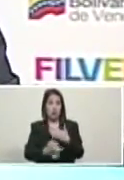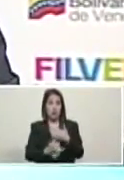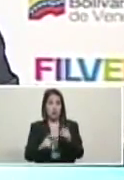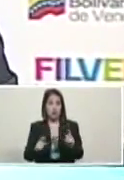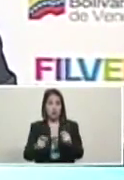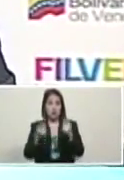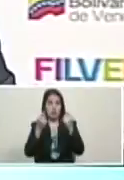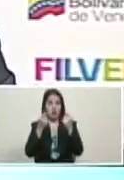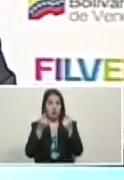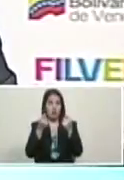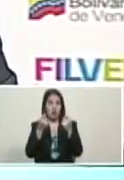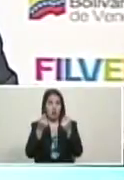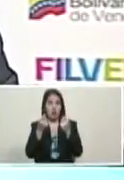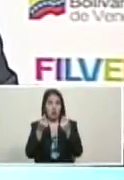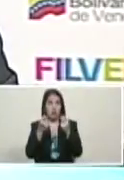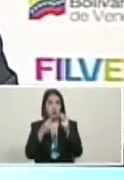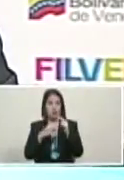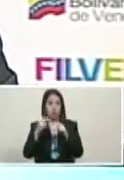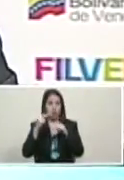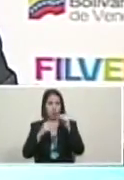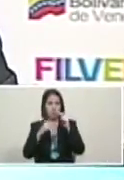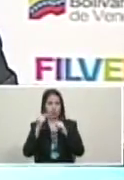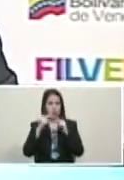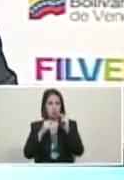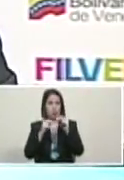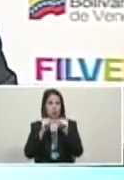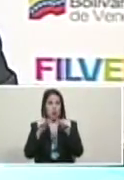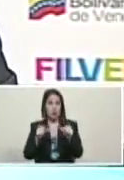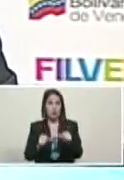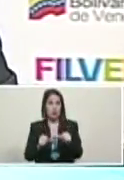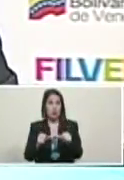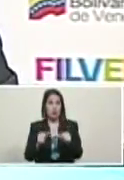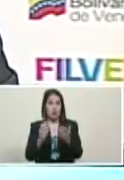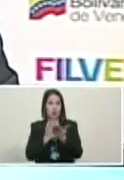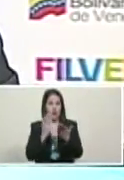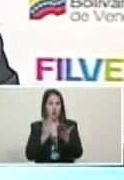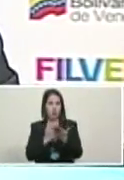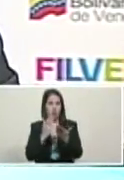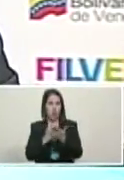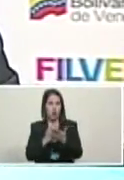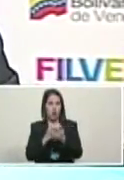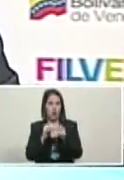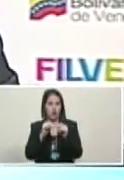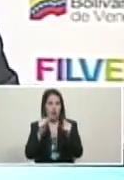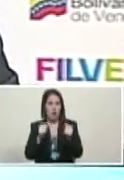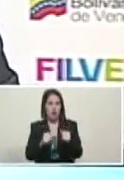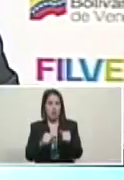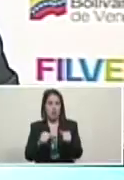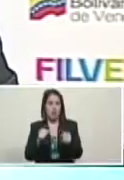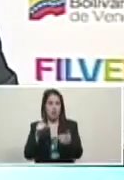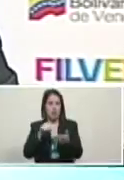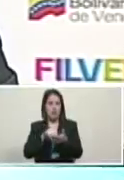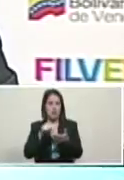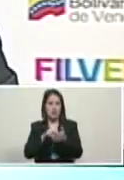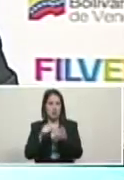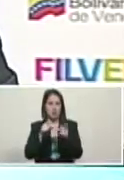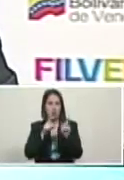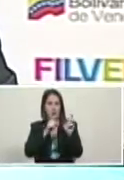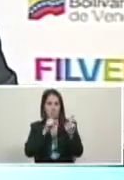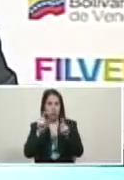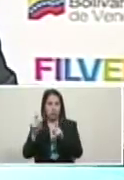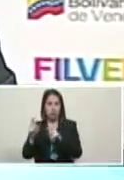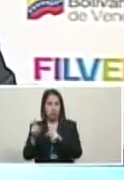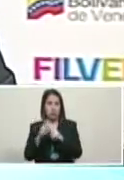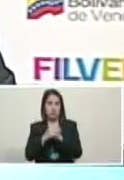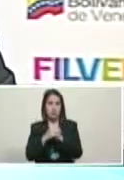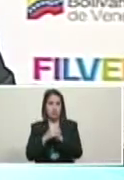de la infraestructura del sistema de escuelas de arte, centros de formación culturales e